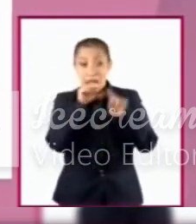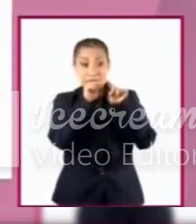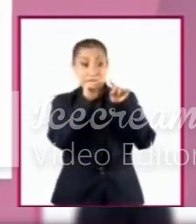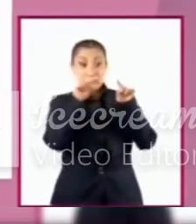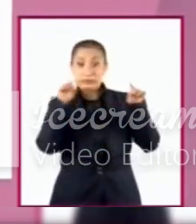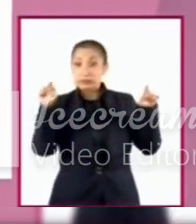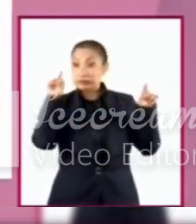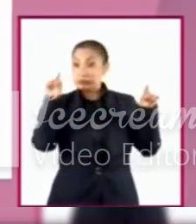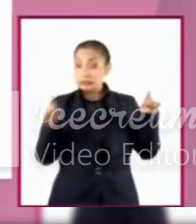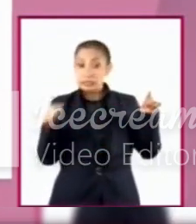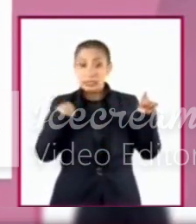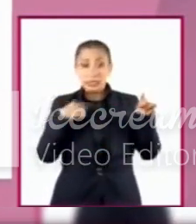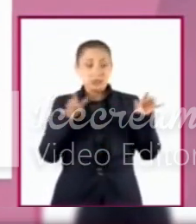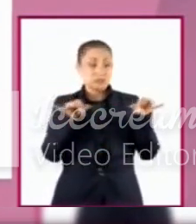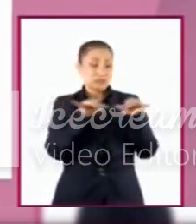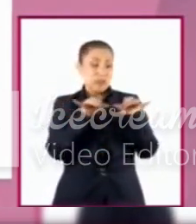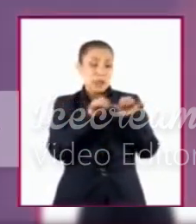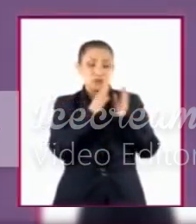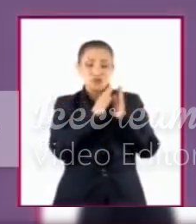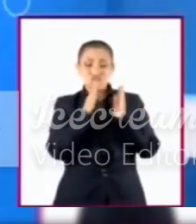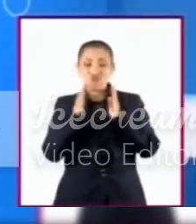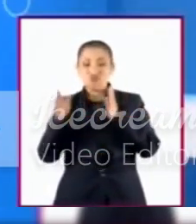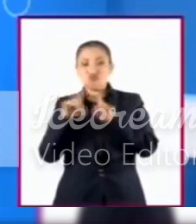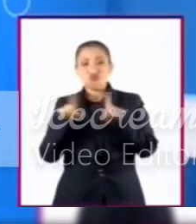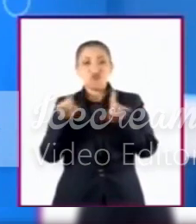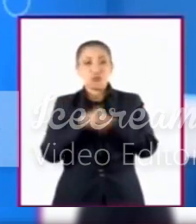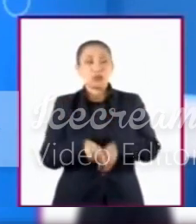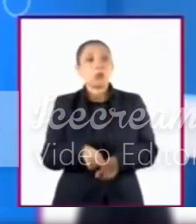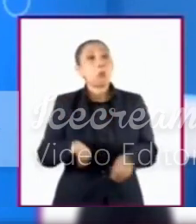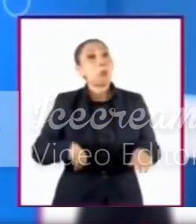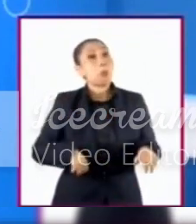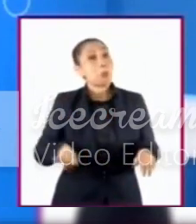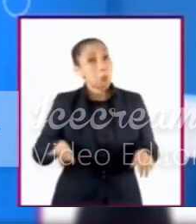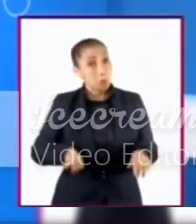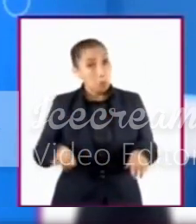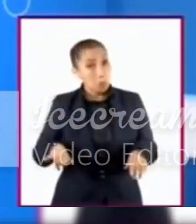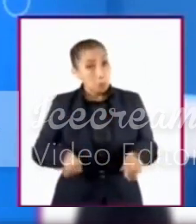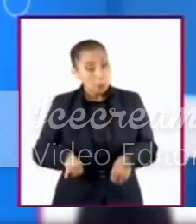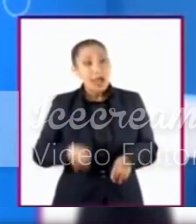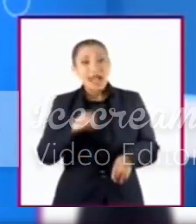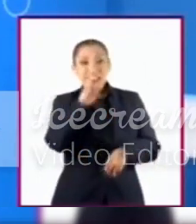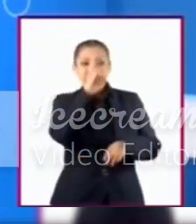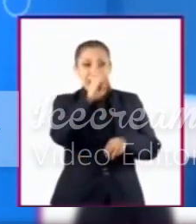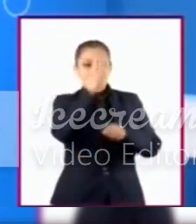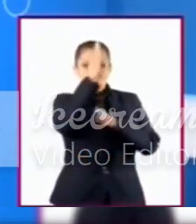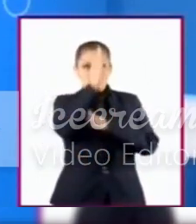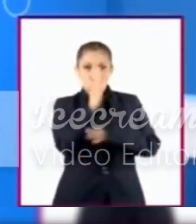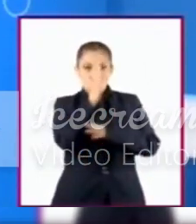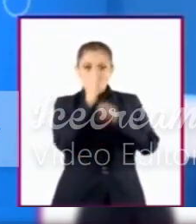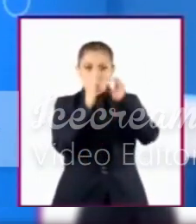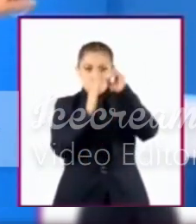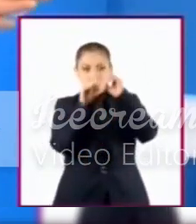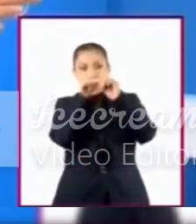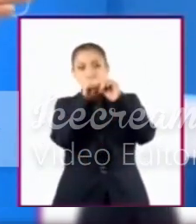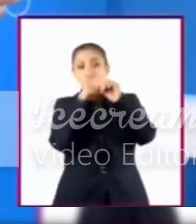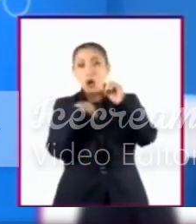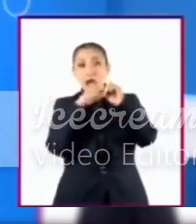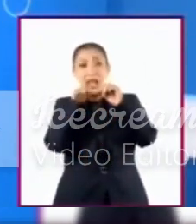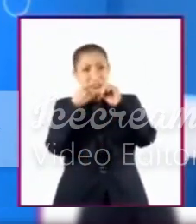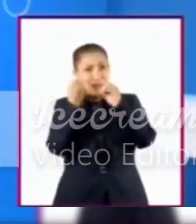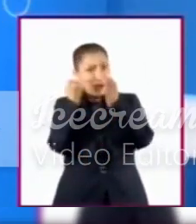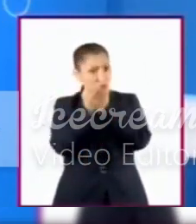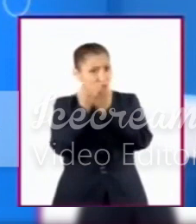recta numérica la escala puede variar. ¡Qué interesante! El cero en la recta numérica no